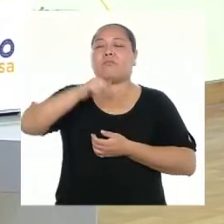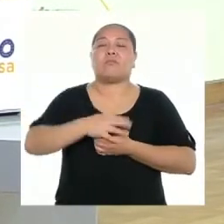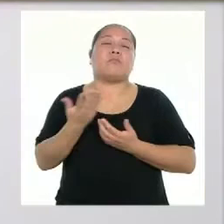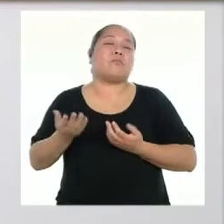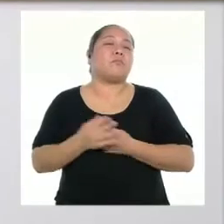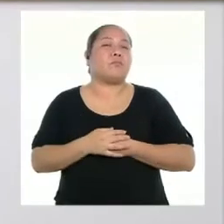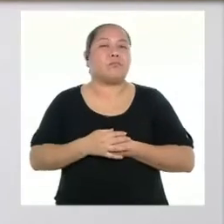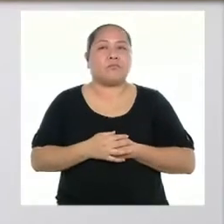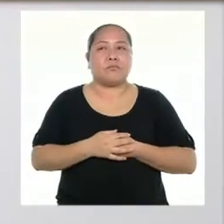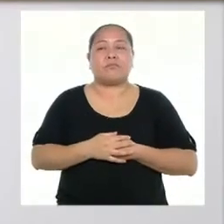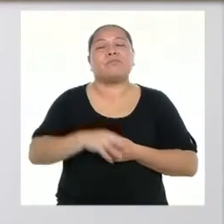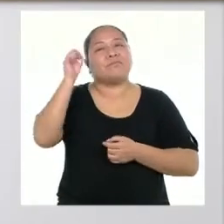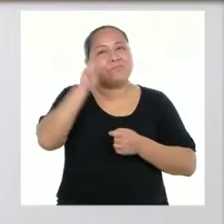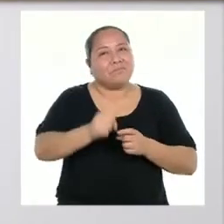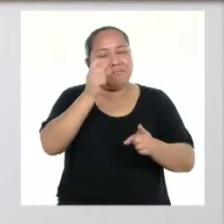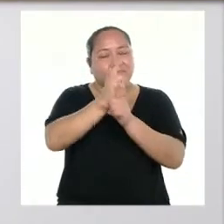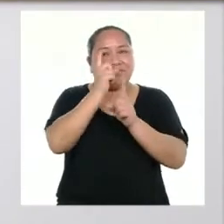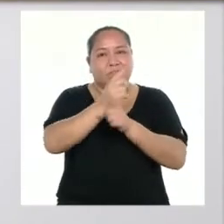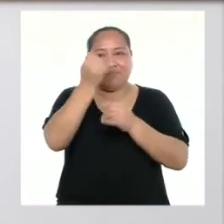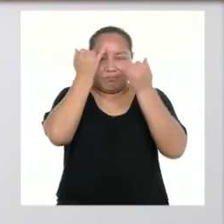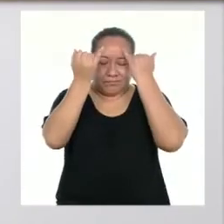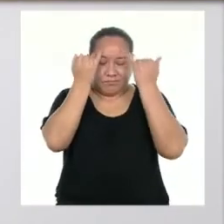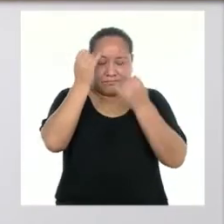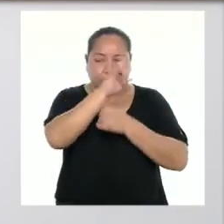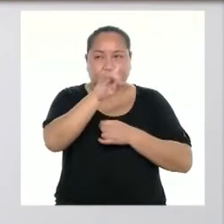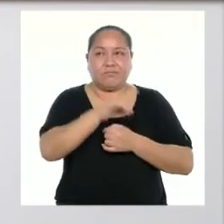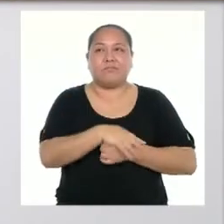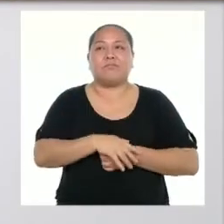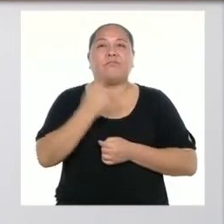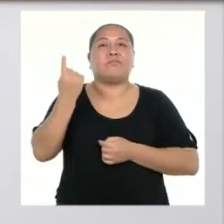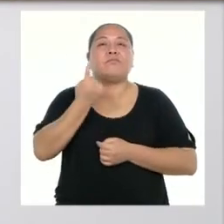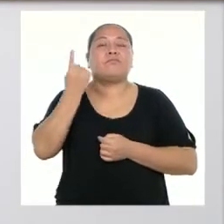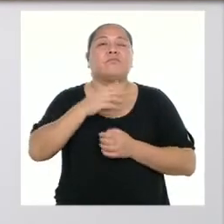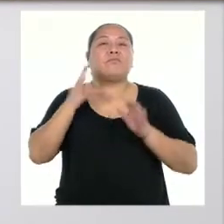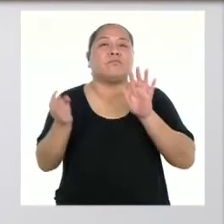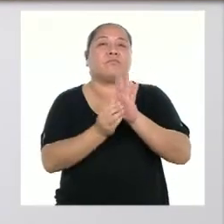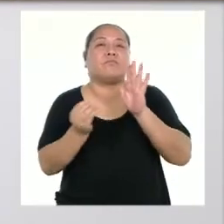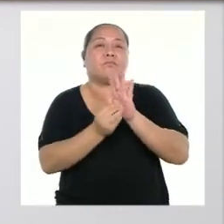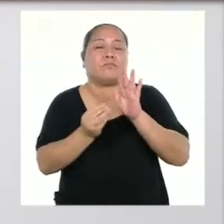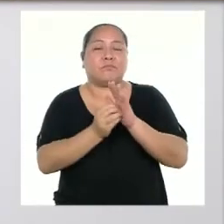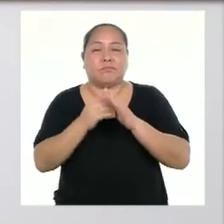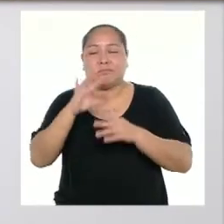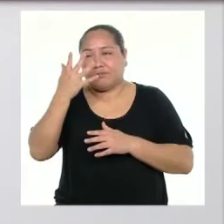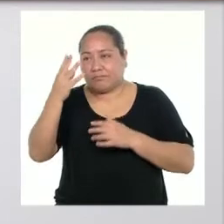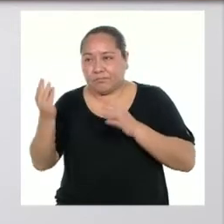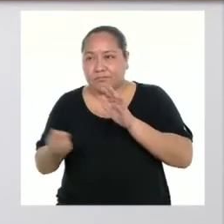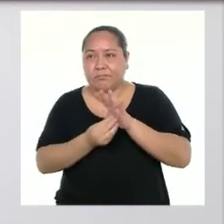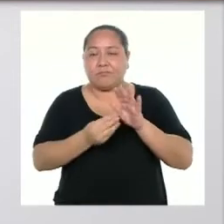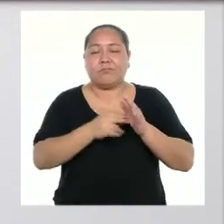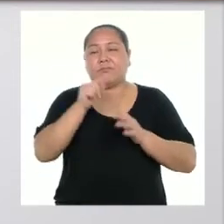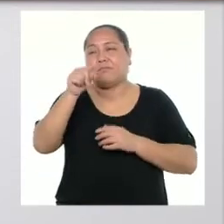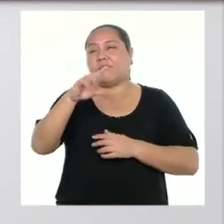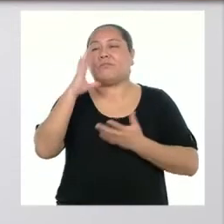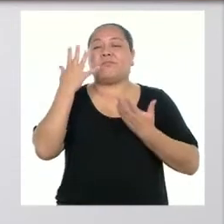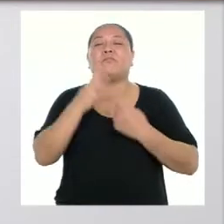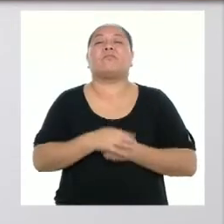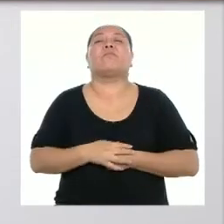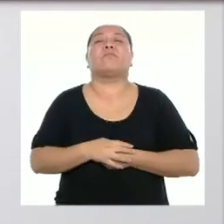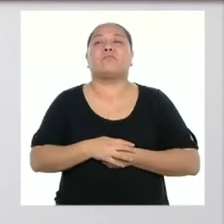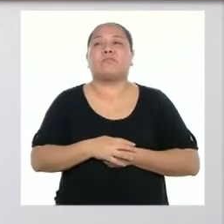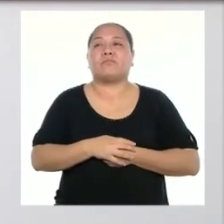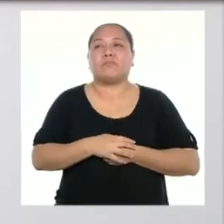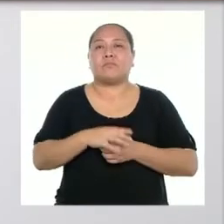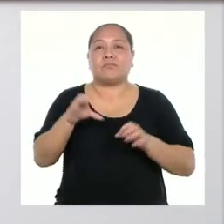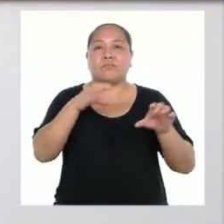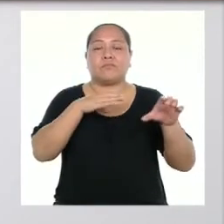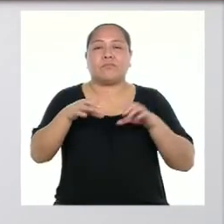irregular. Esa es la idea que emplearemos, solo que le agregaremos la estimación, algo parecido a lo que